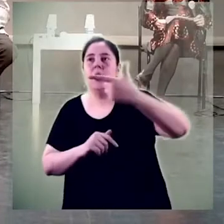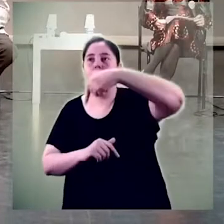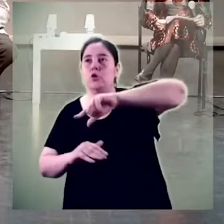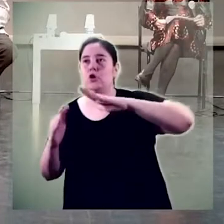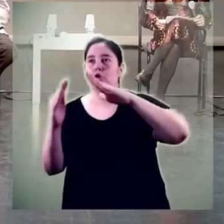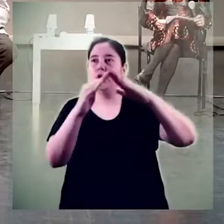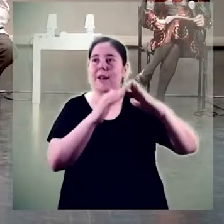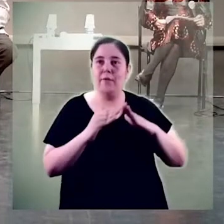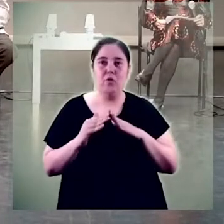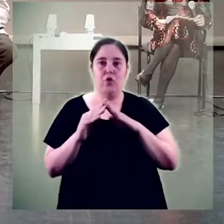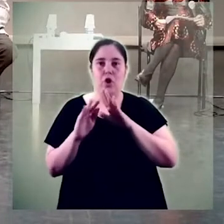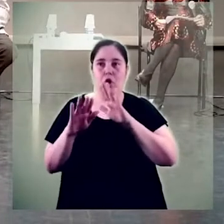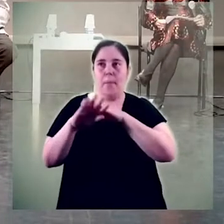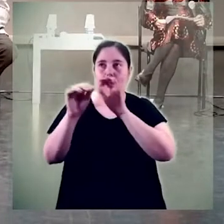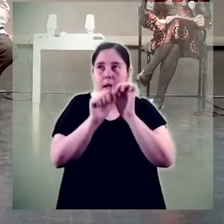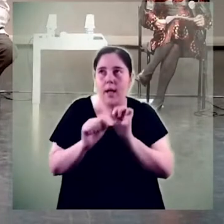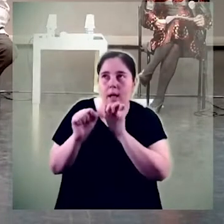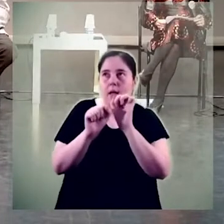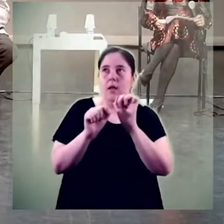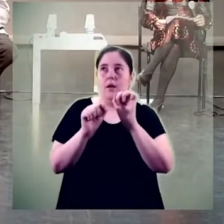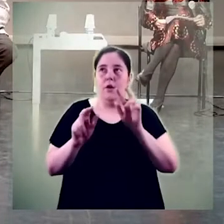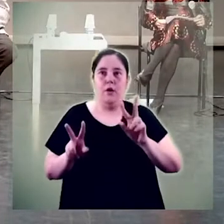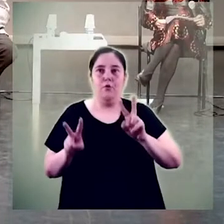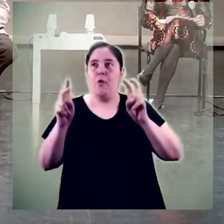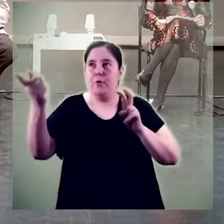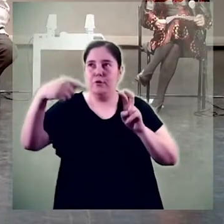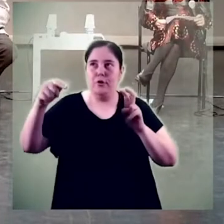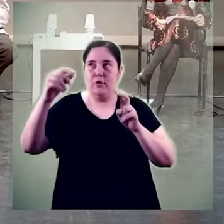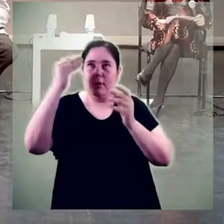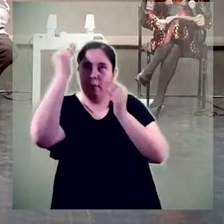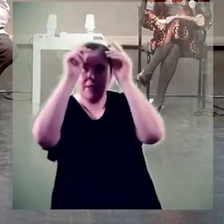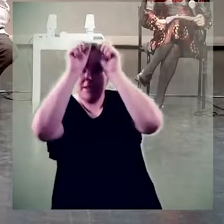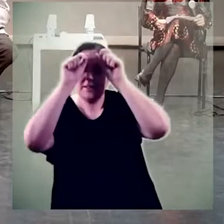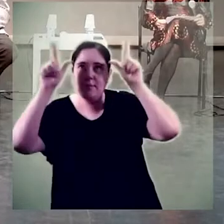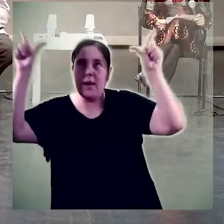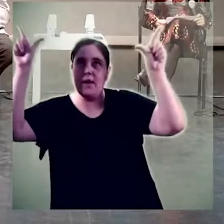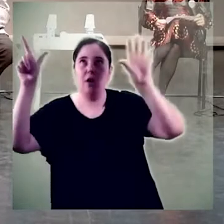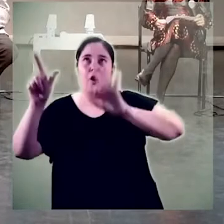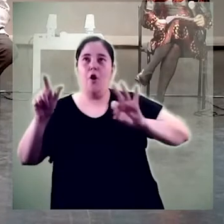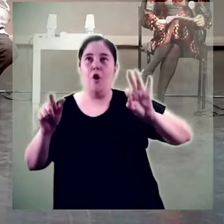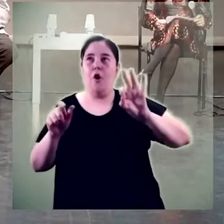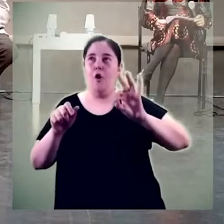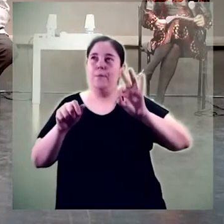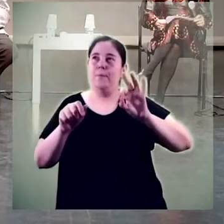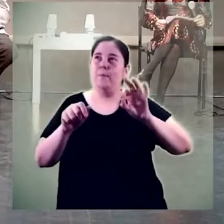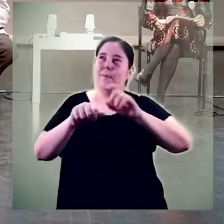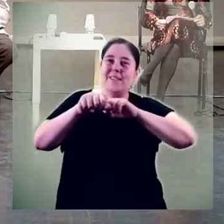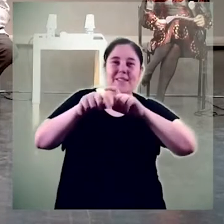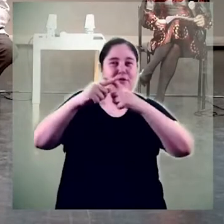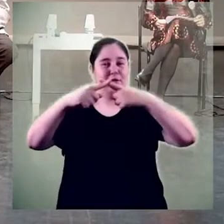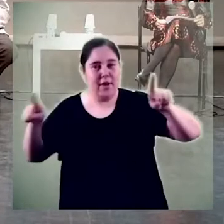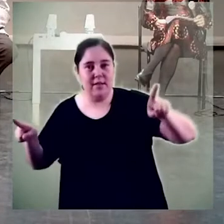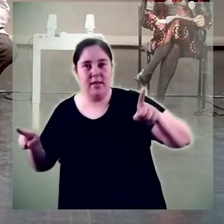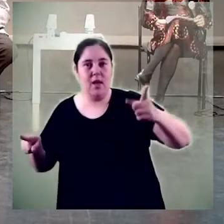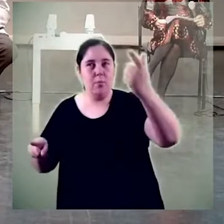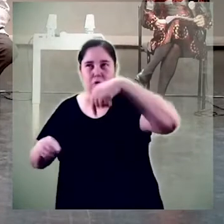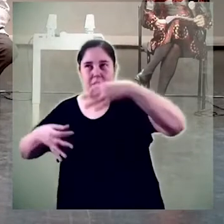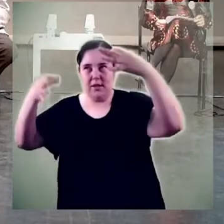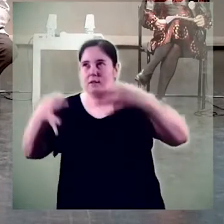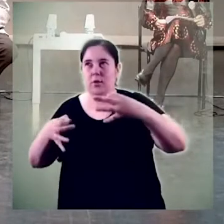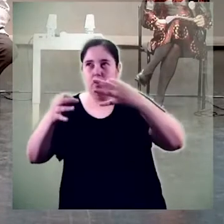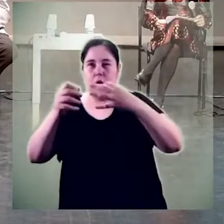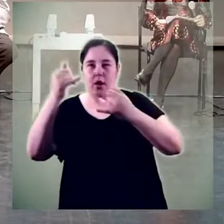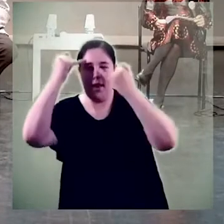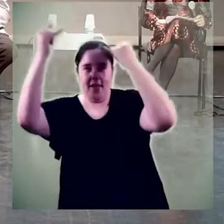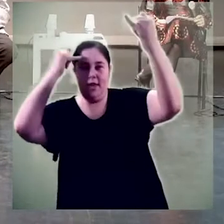construir refugios nuevos o nuevos tipos de refugio más a nuestro estilo. pensar que aún no